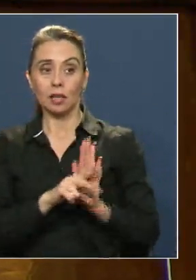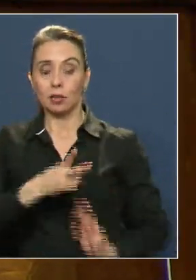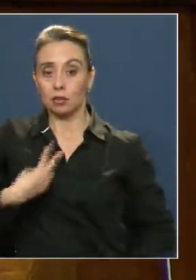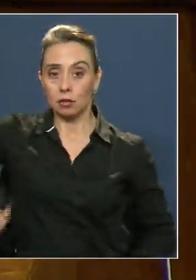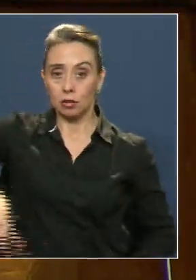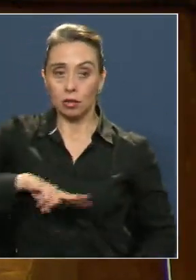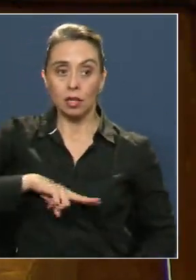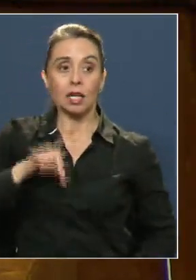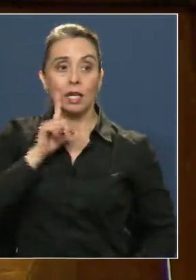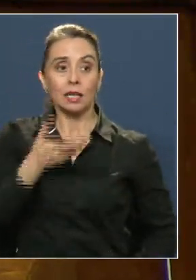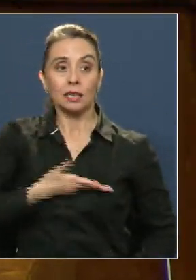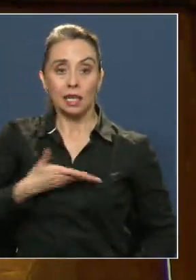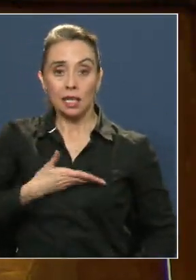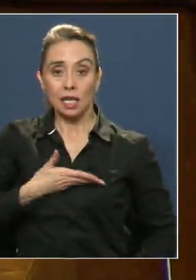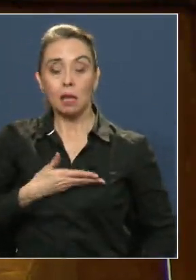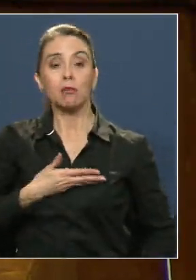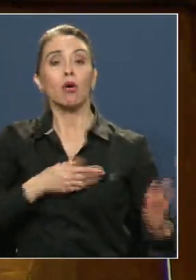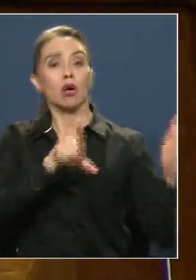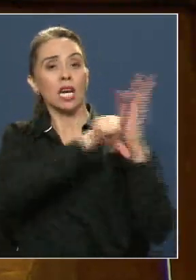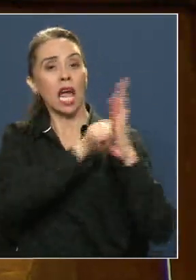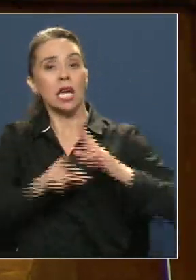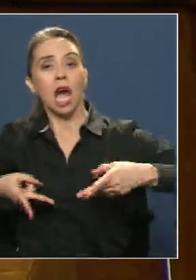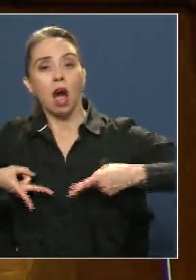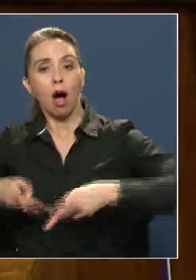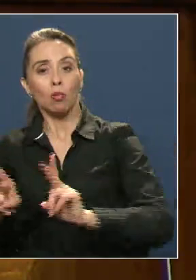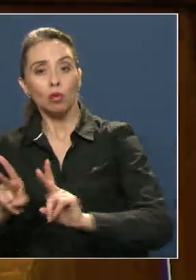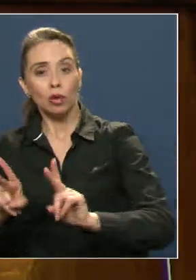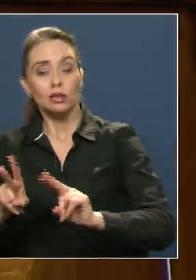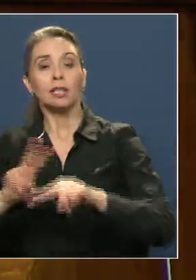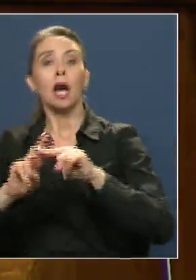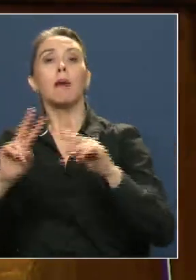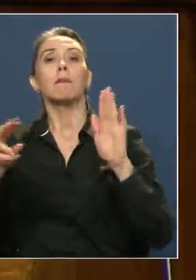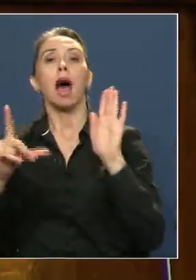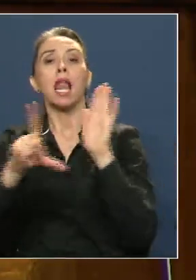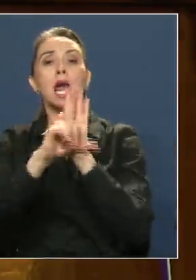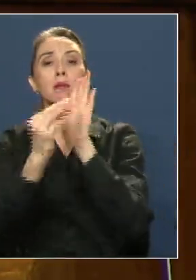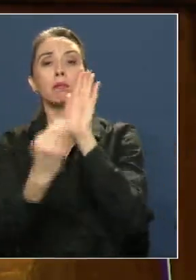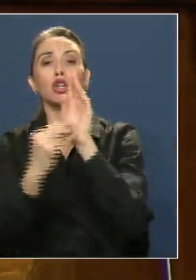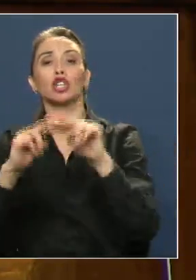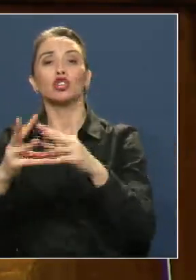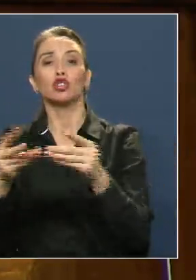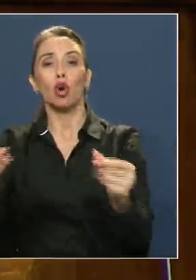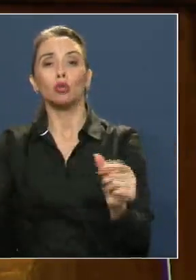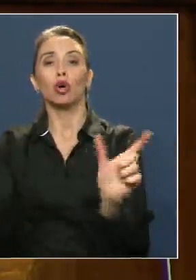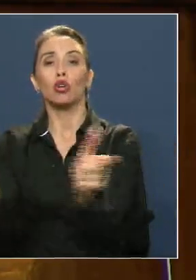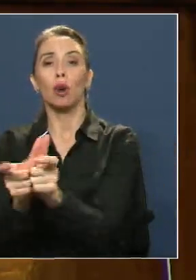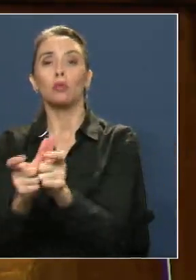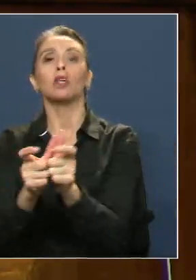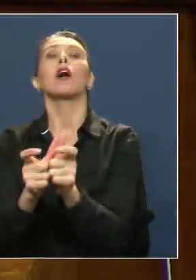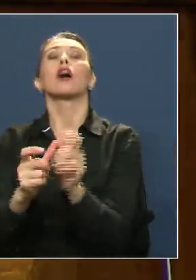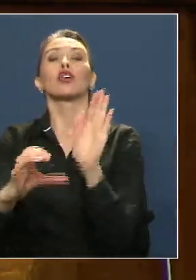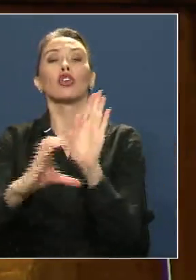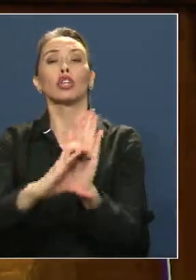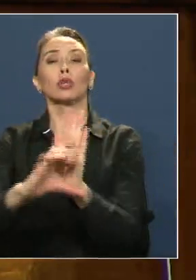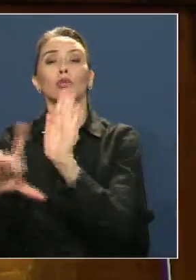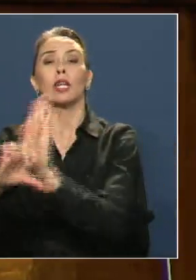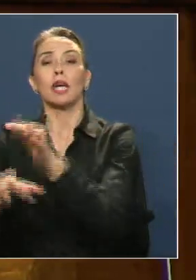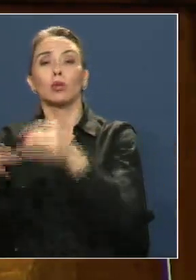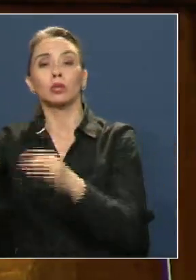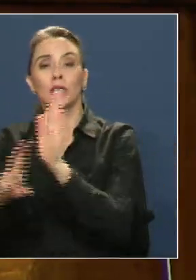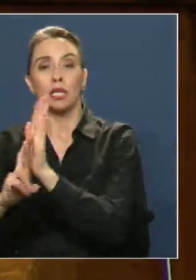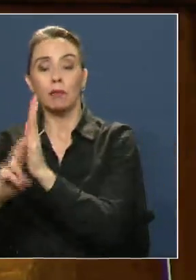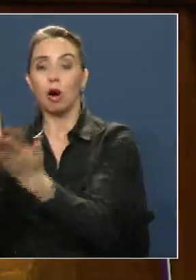gozamos de toda legitimidad para establecer la solución legislativa que la Comisión de Constitución, Legislación, Justicia y Reglamento